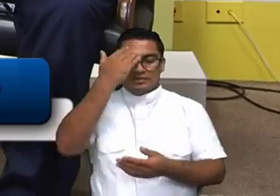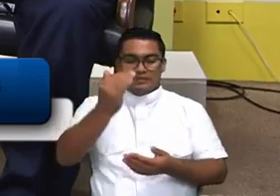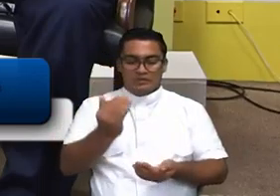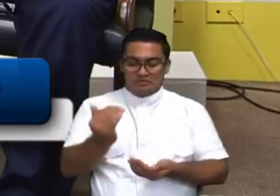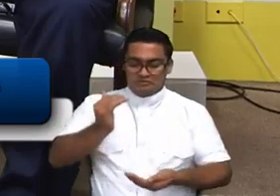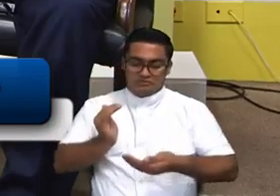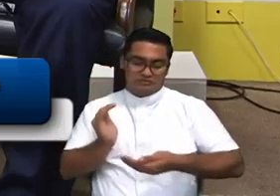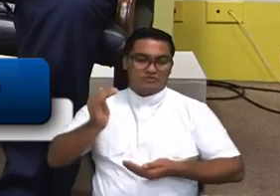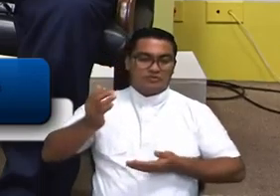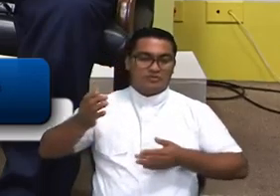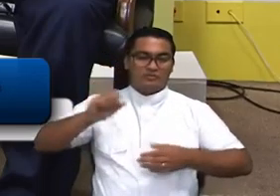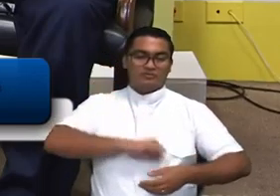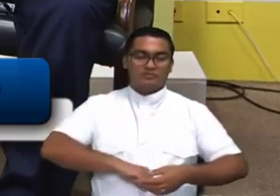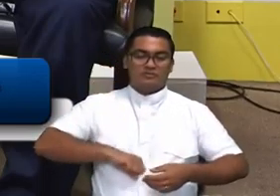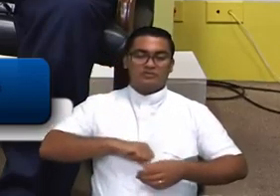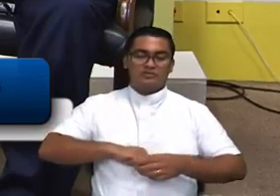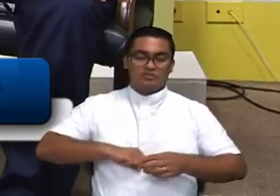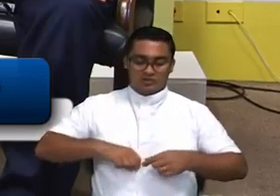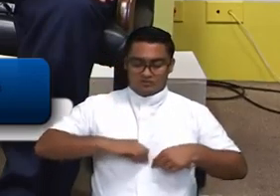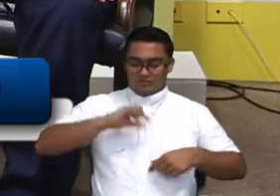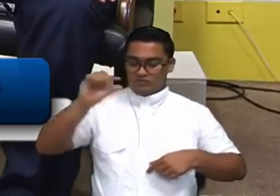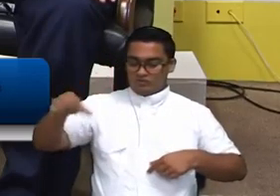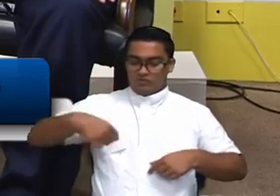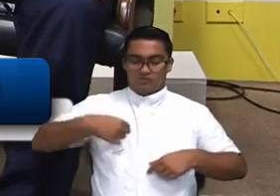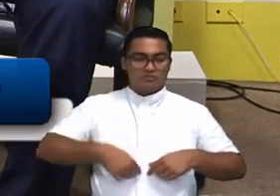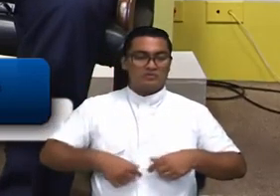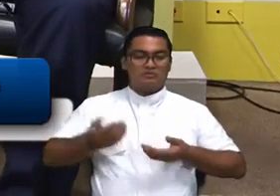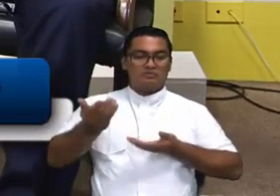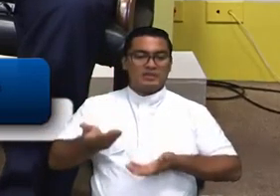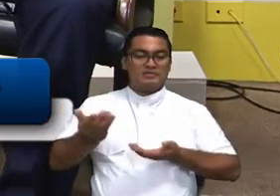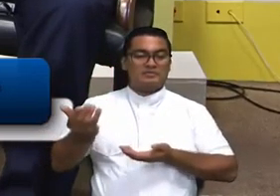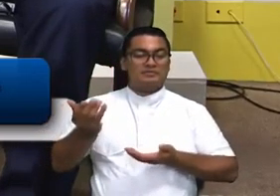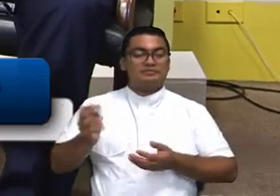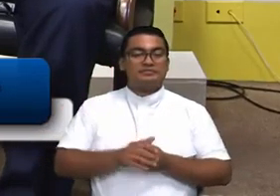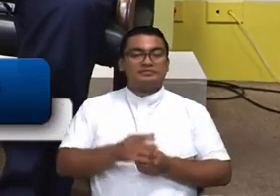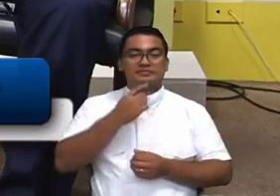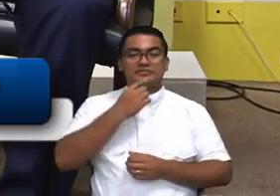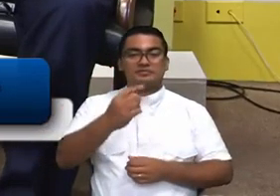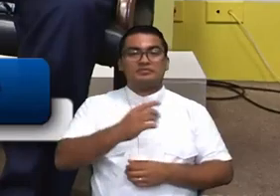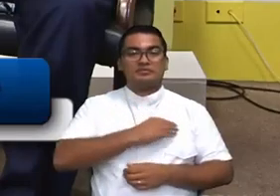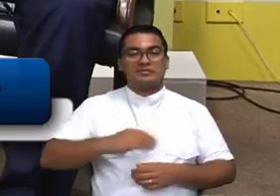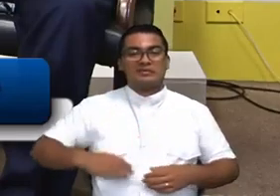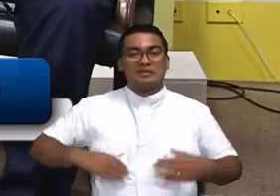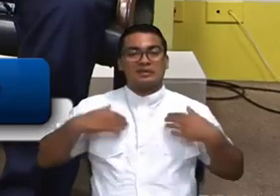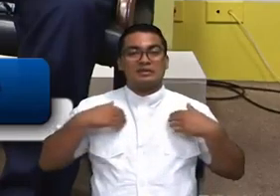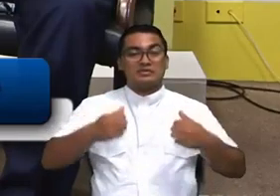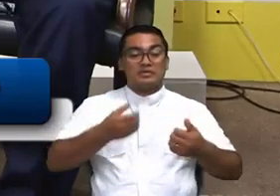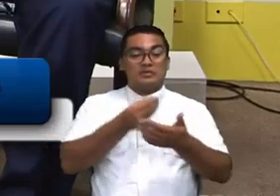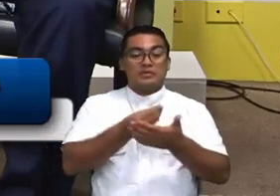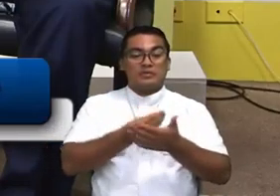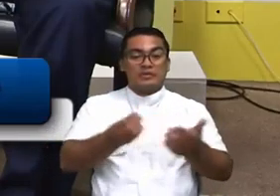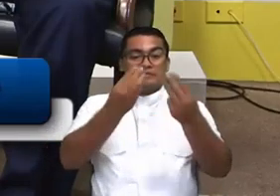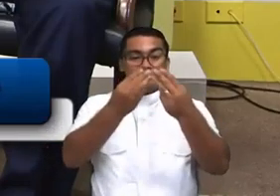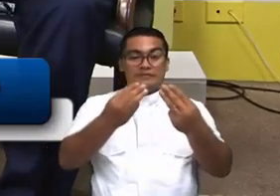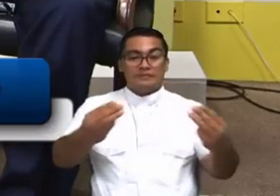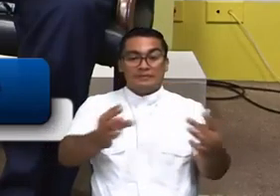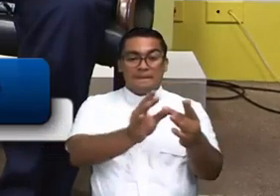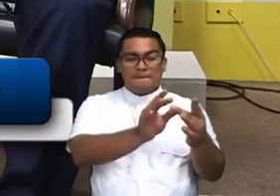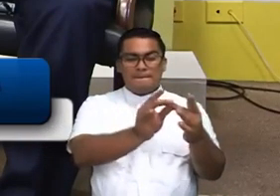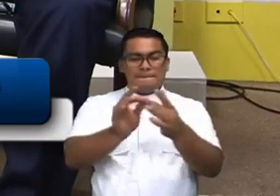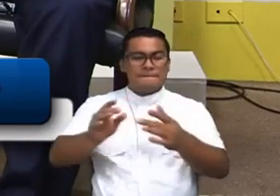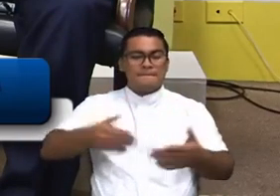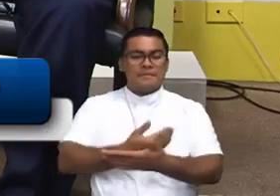líquido, el cordón y el peso. El MINSA ha adquirido equipos modernos, doctor.